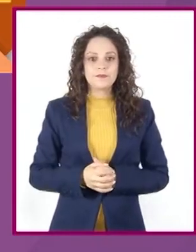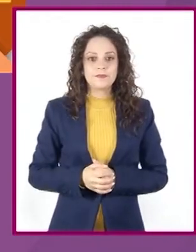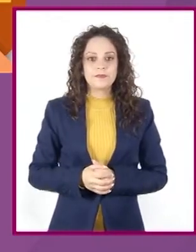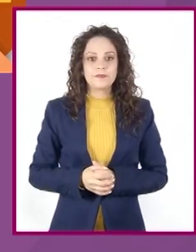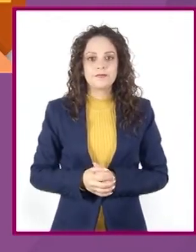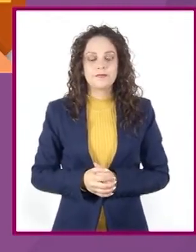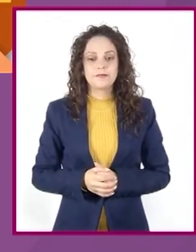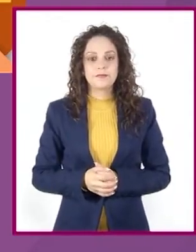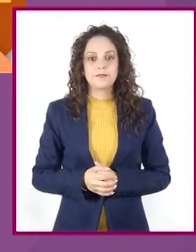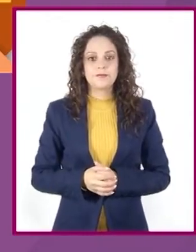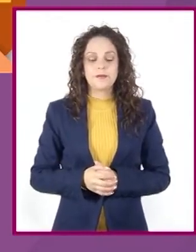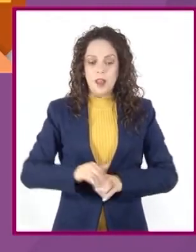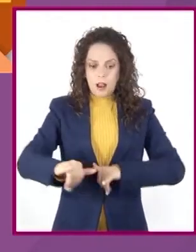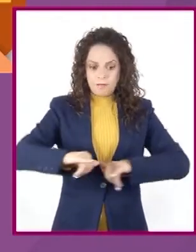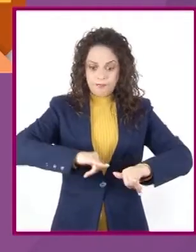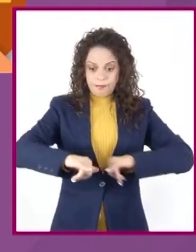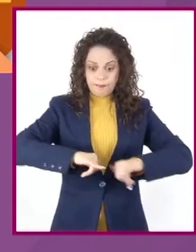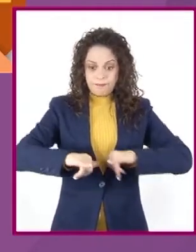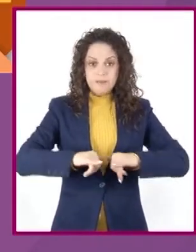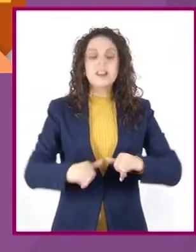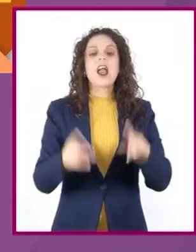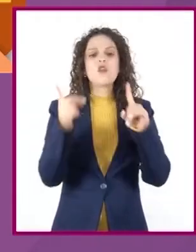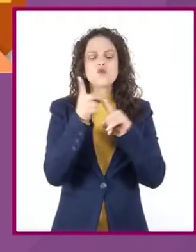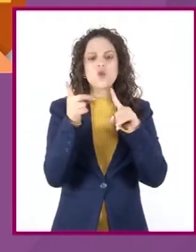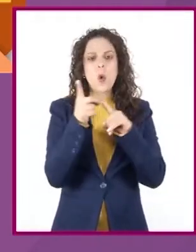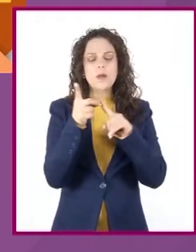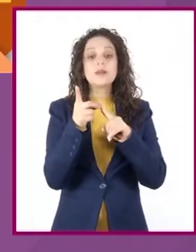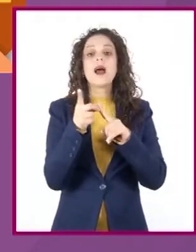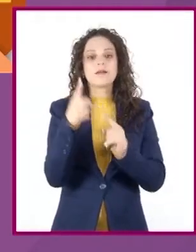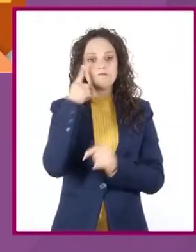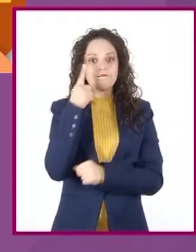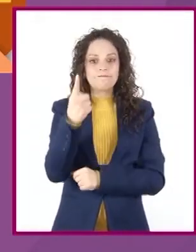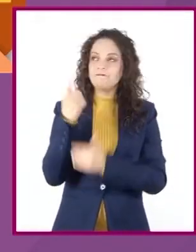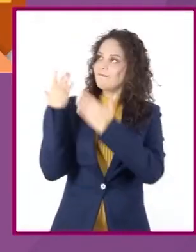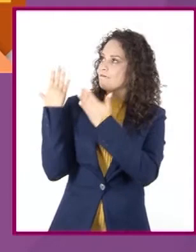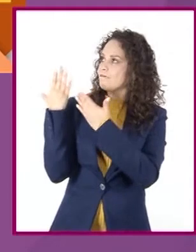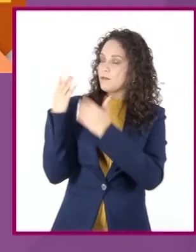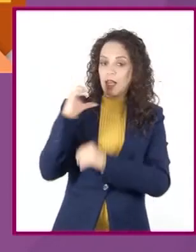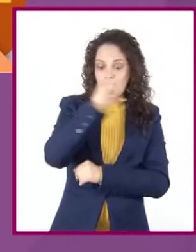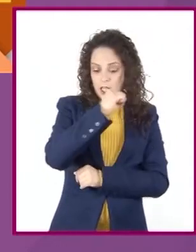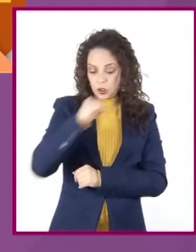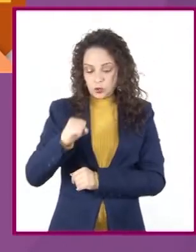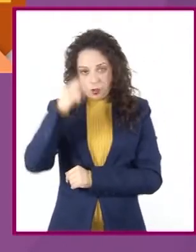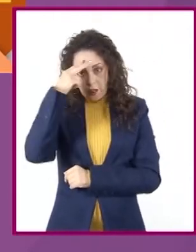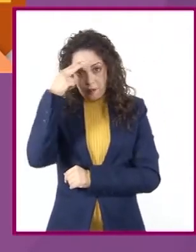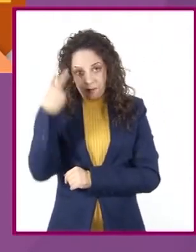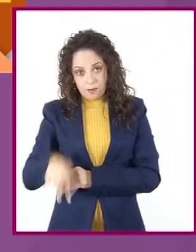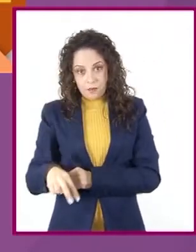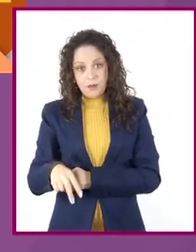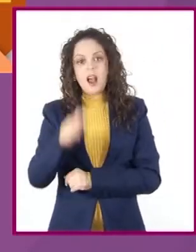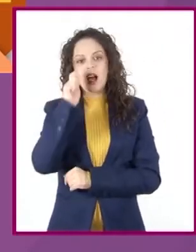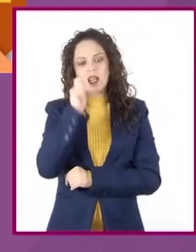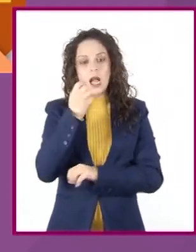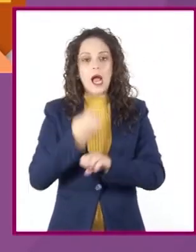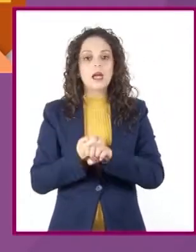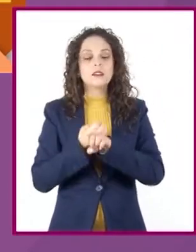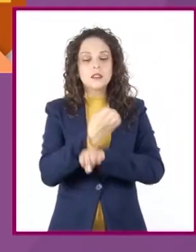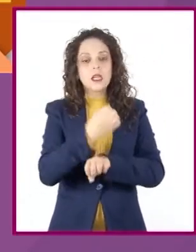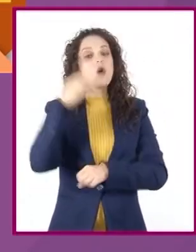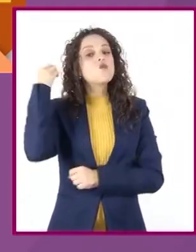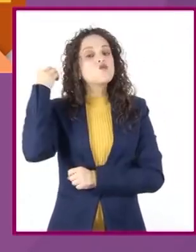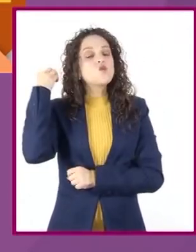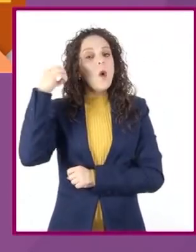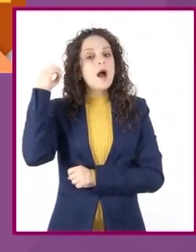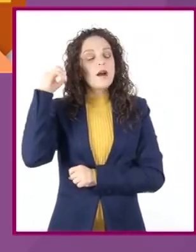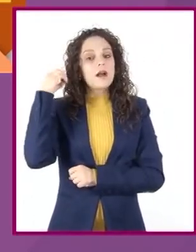Su ubicación geográfica fue el sur de México, en lo que actualmente es el estado de Oaxaca, en